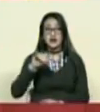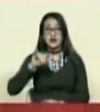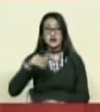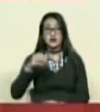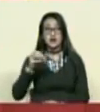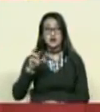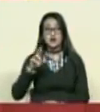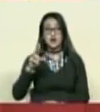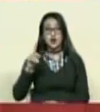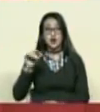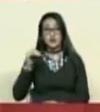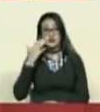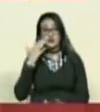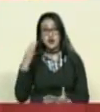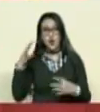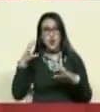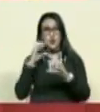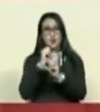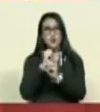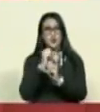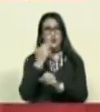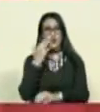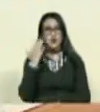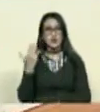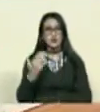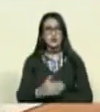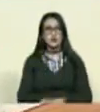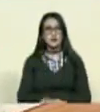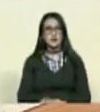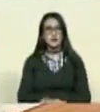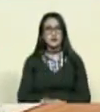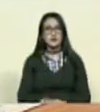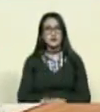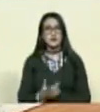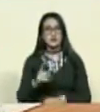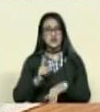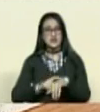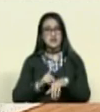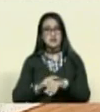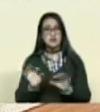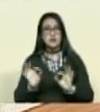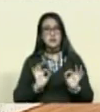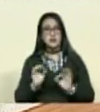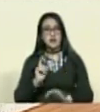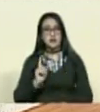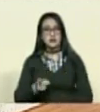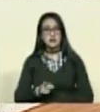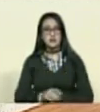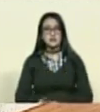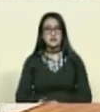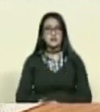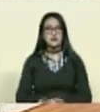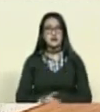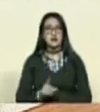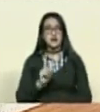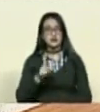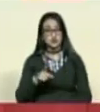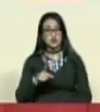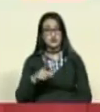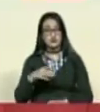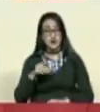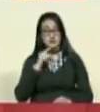en una cueva, mira, oscuro. Ustedes tuvieron tiempo a preparar este escenario, asuman la crítica